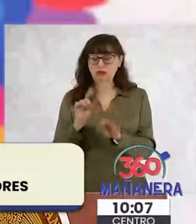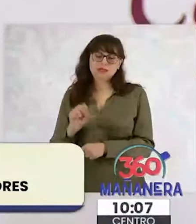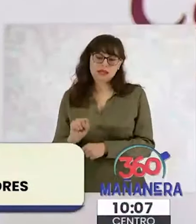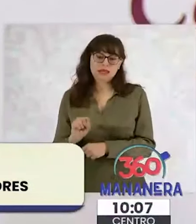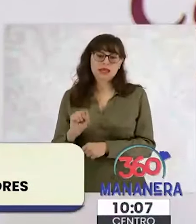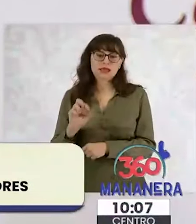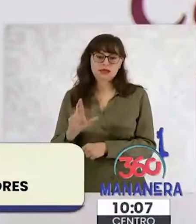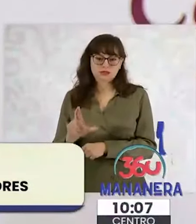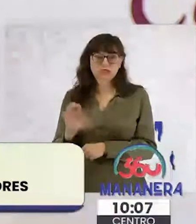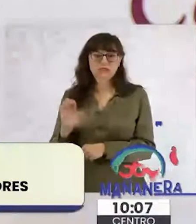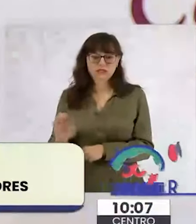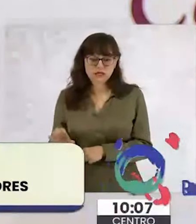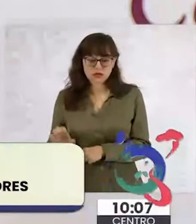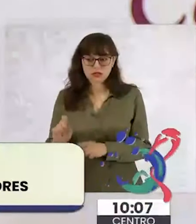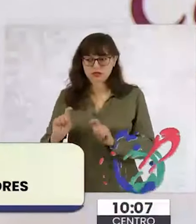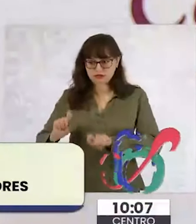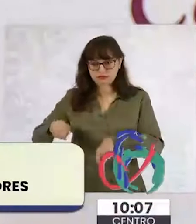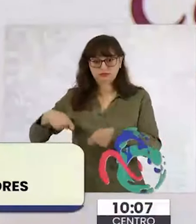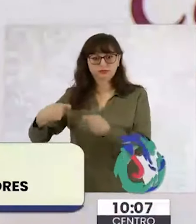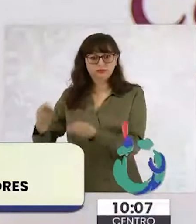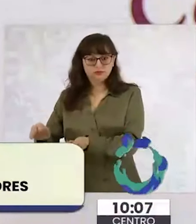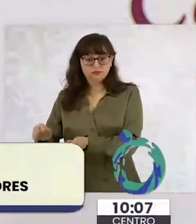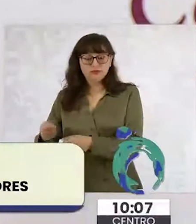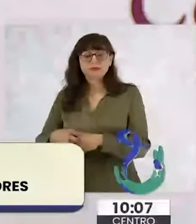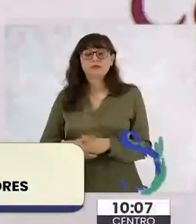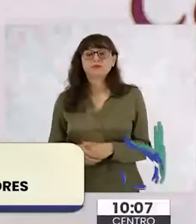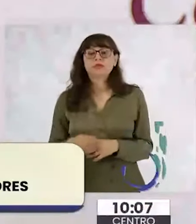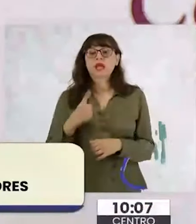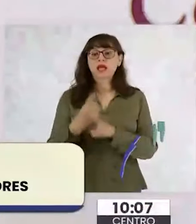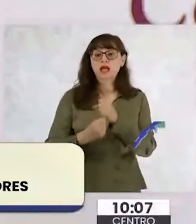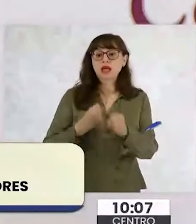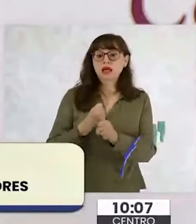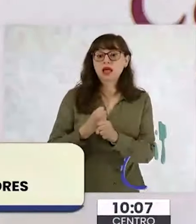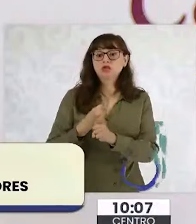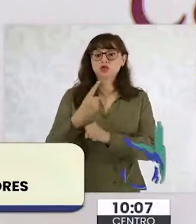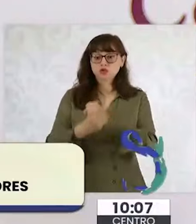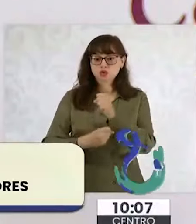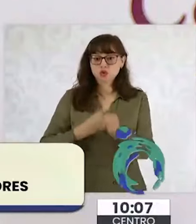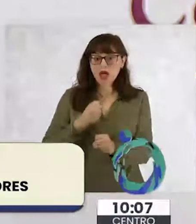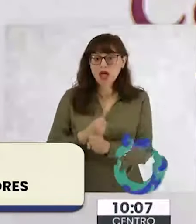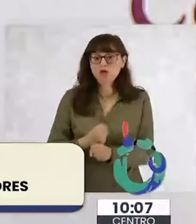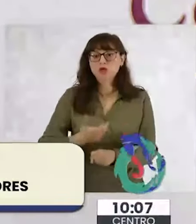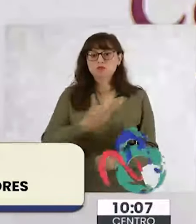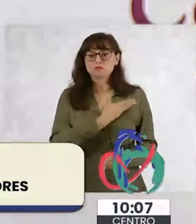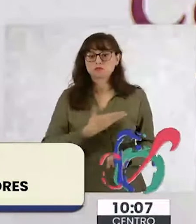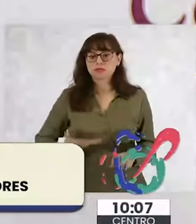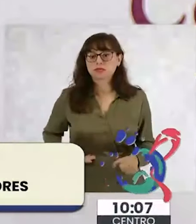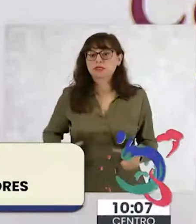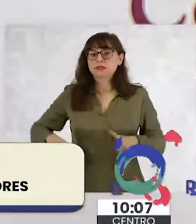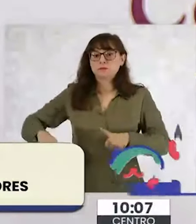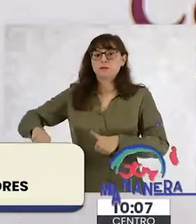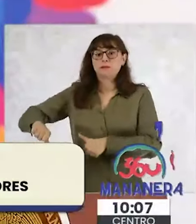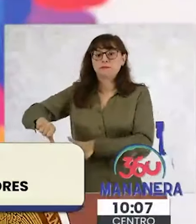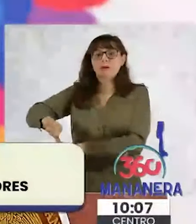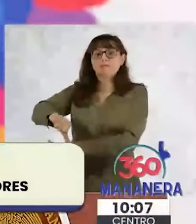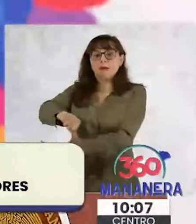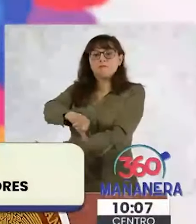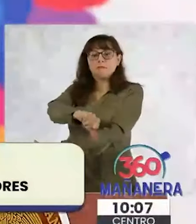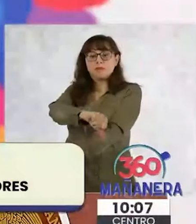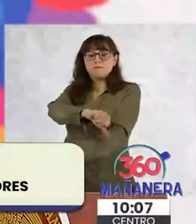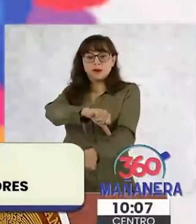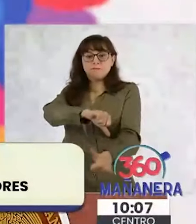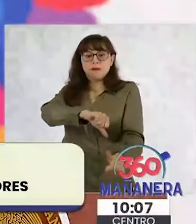20 países ahora cada año un país ASUME la presidencia y Es una presidencia